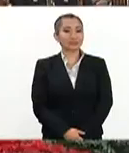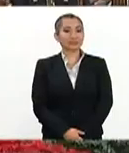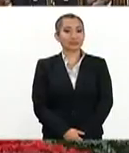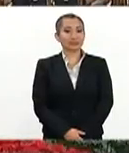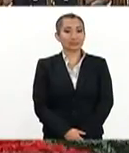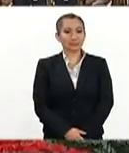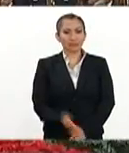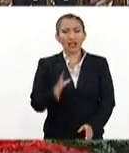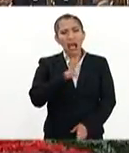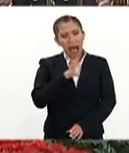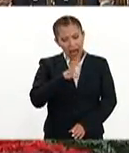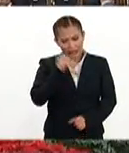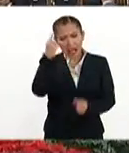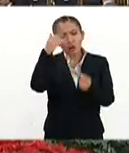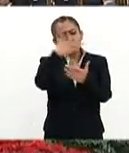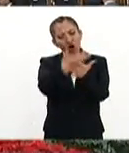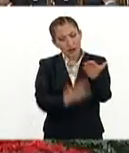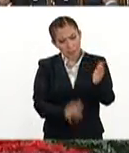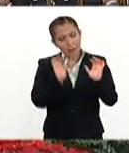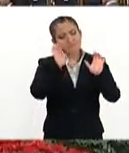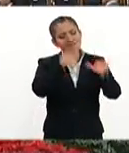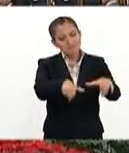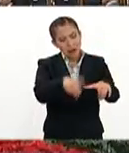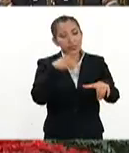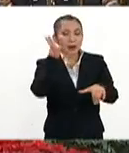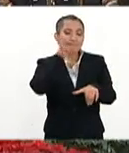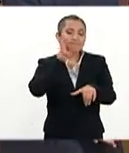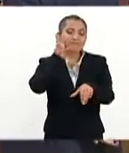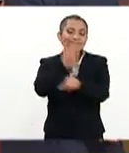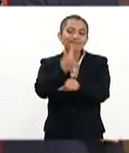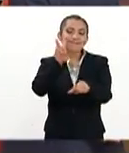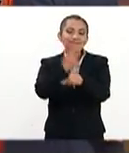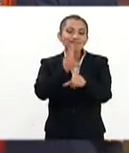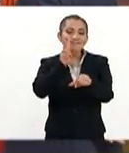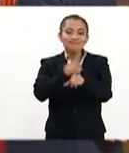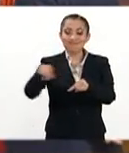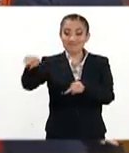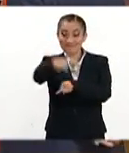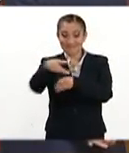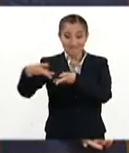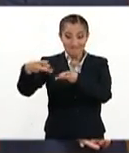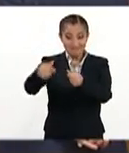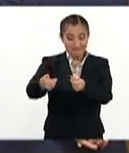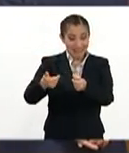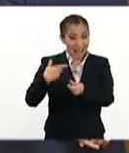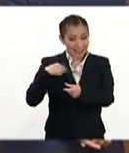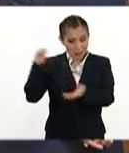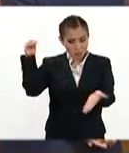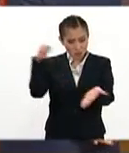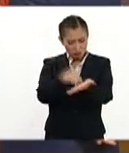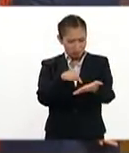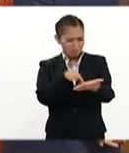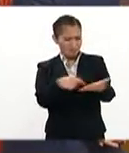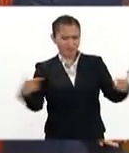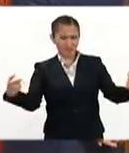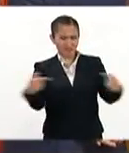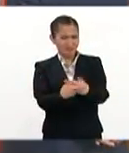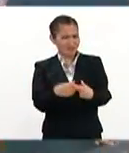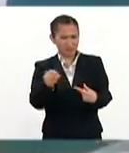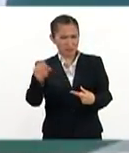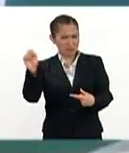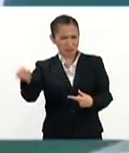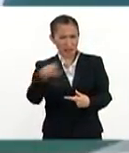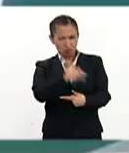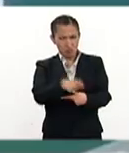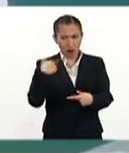Aun cuando hay operaciones registradas en el Sistema Integral de Fiscalización, los ingresos y gastos asentados no corresponden con